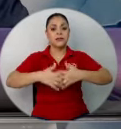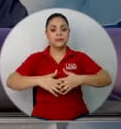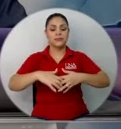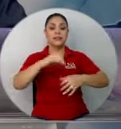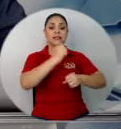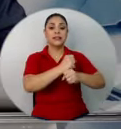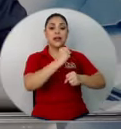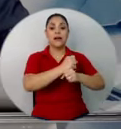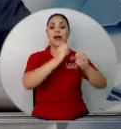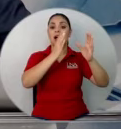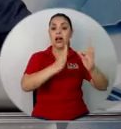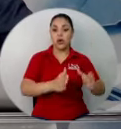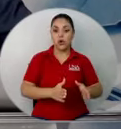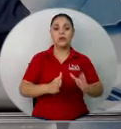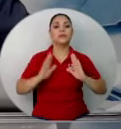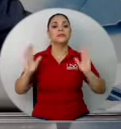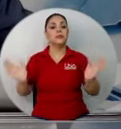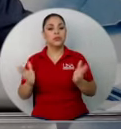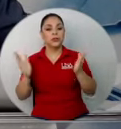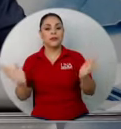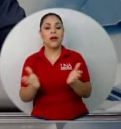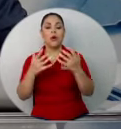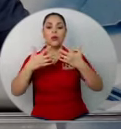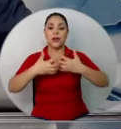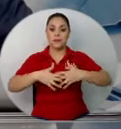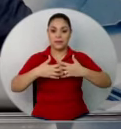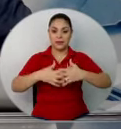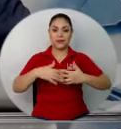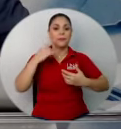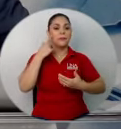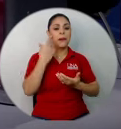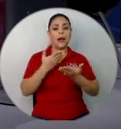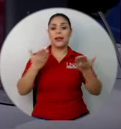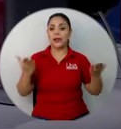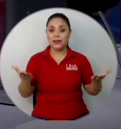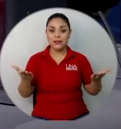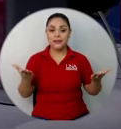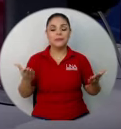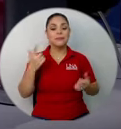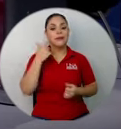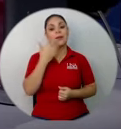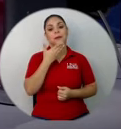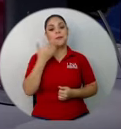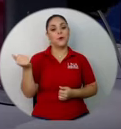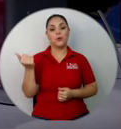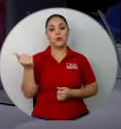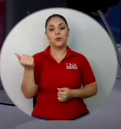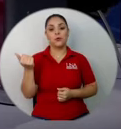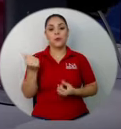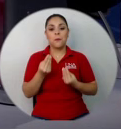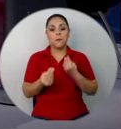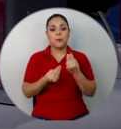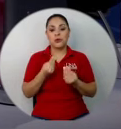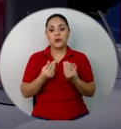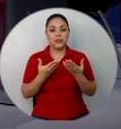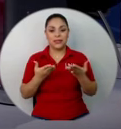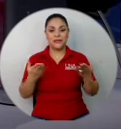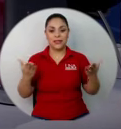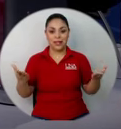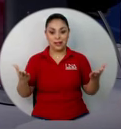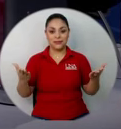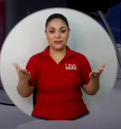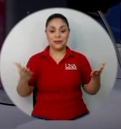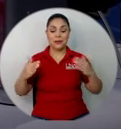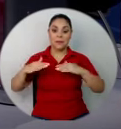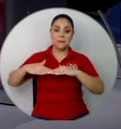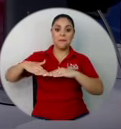empresa, trabajadores, sí, gente, personal motivado con la empresa. ¿Para qué? Para una mejor productividad, y como decíamos antes, una